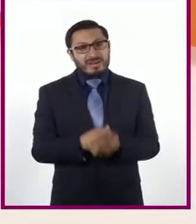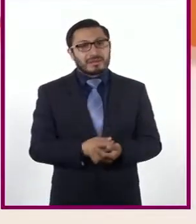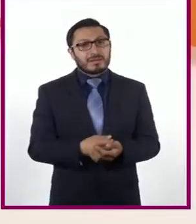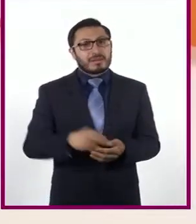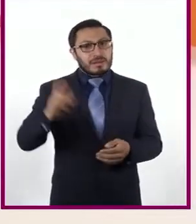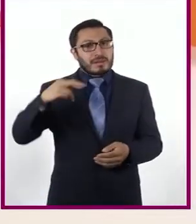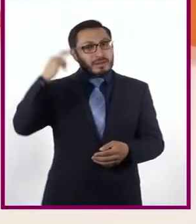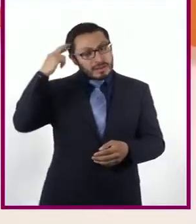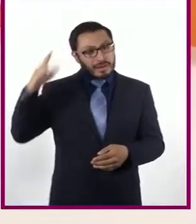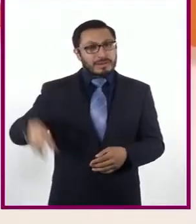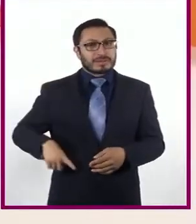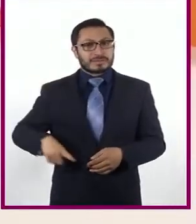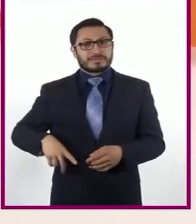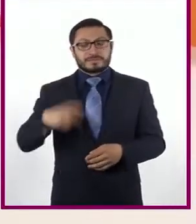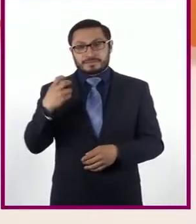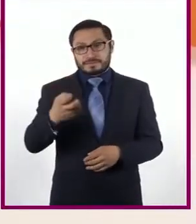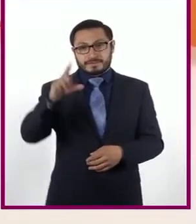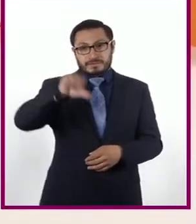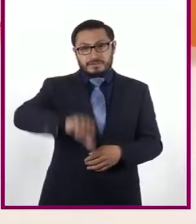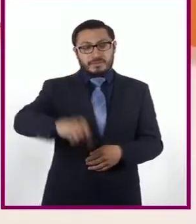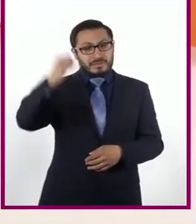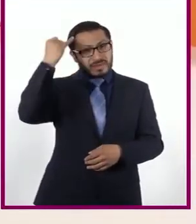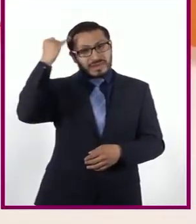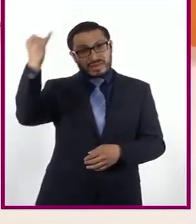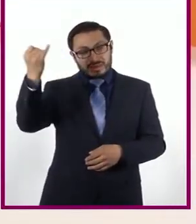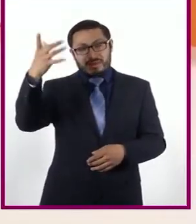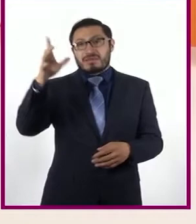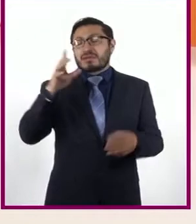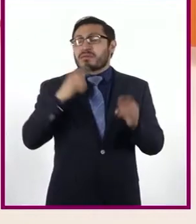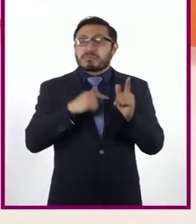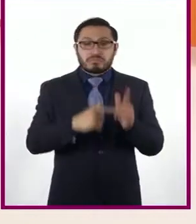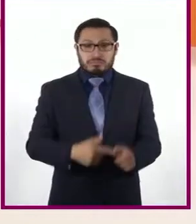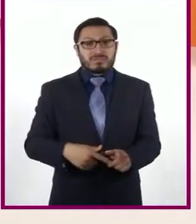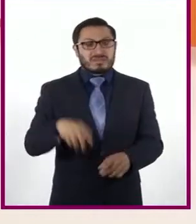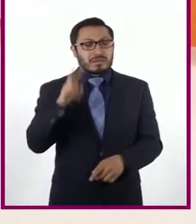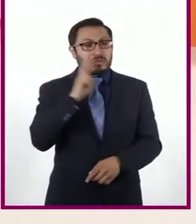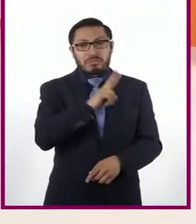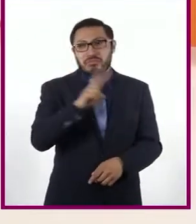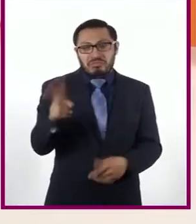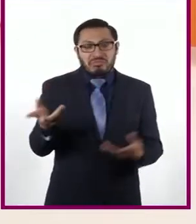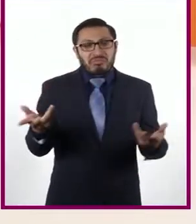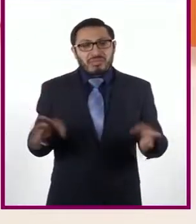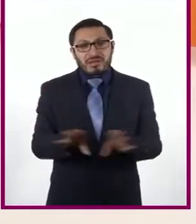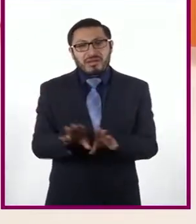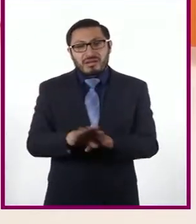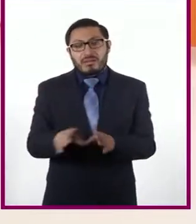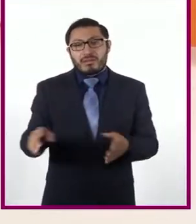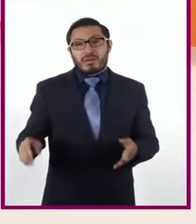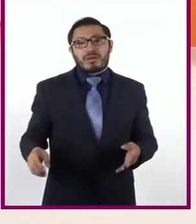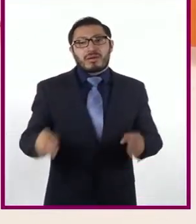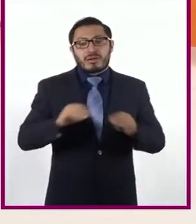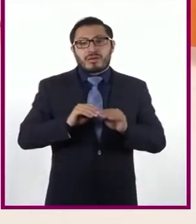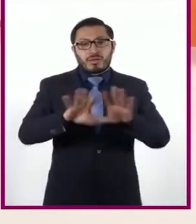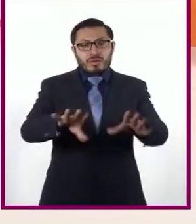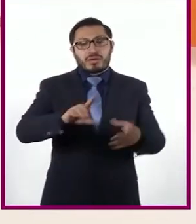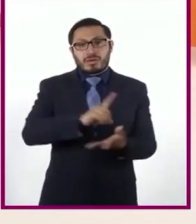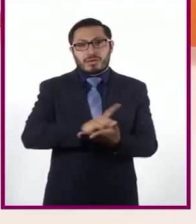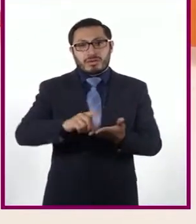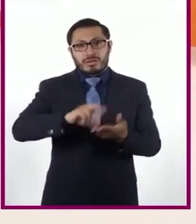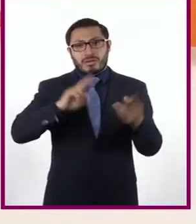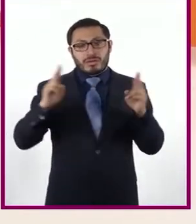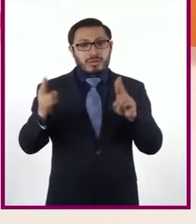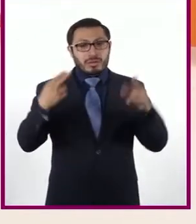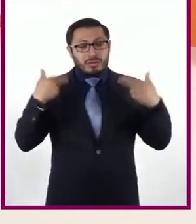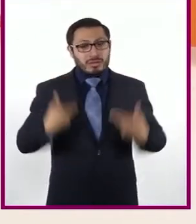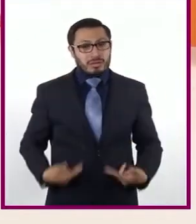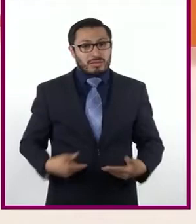gobernar. Hoy en día esas ideas siguen vigentes y las podemos ver plasmadas en la Declaración de los Derechos Humanos. ¿Les